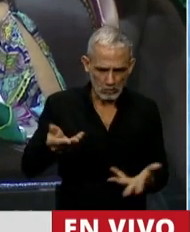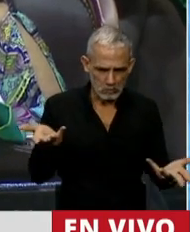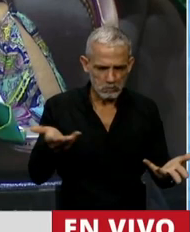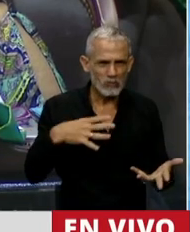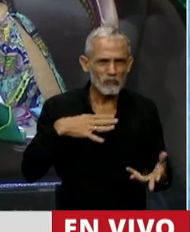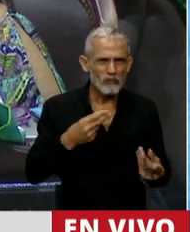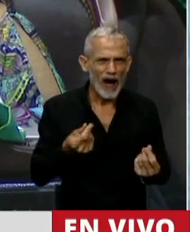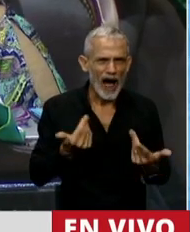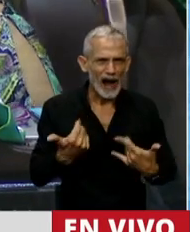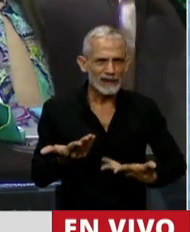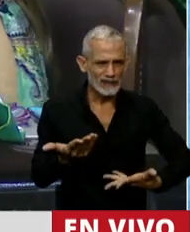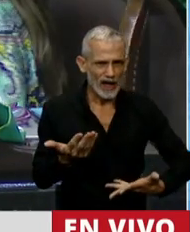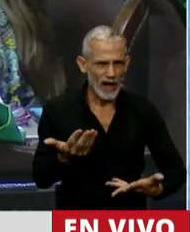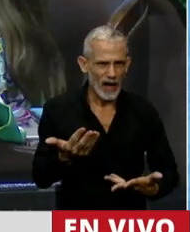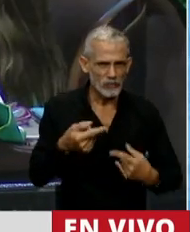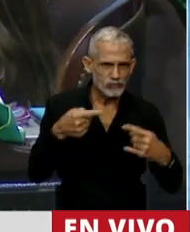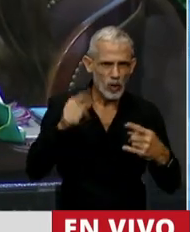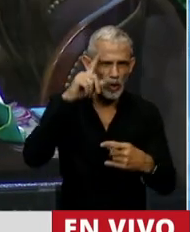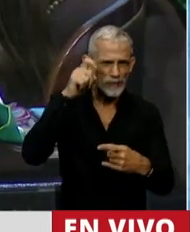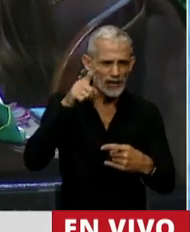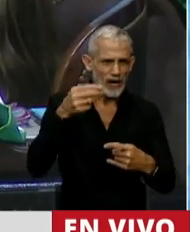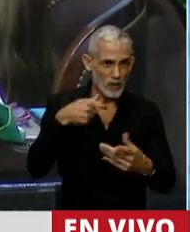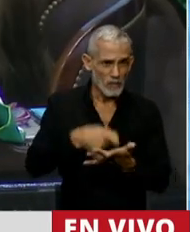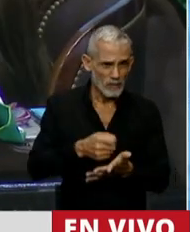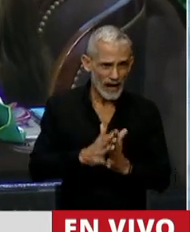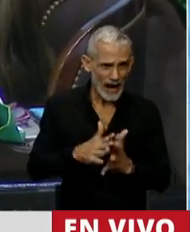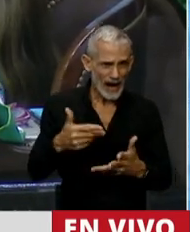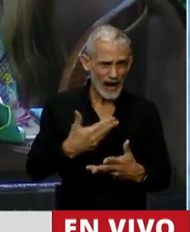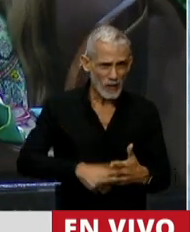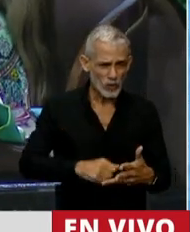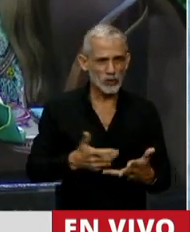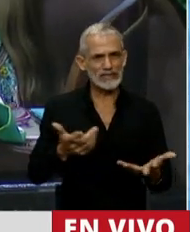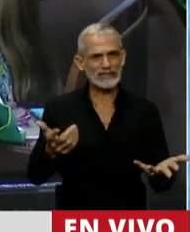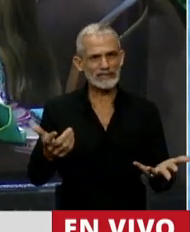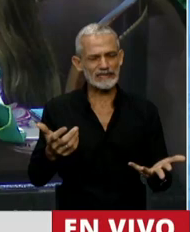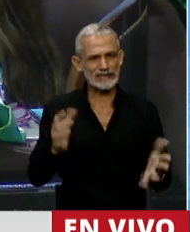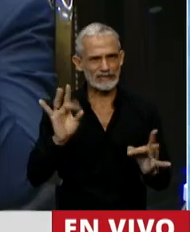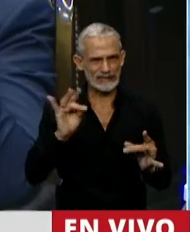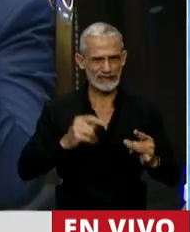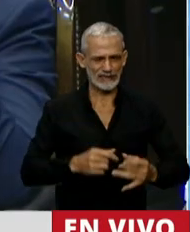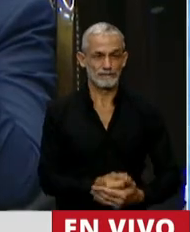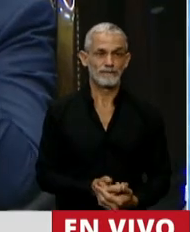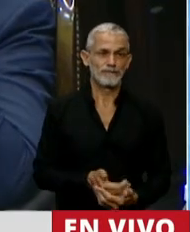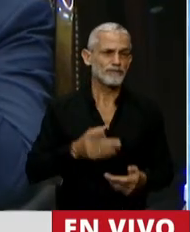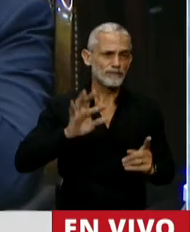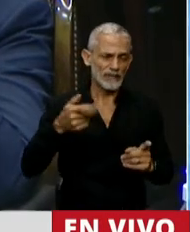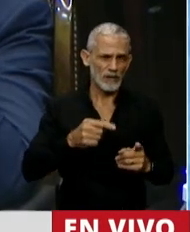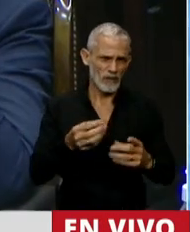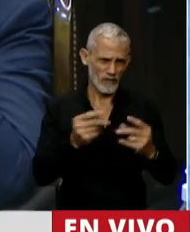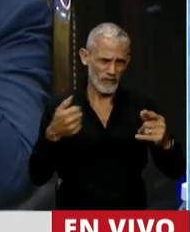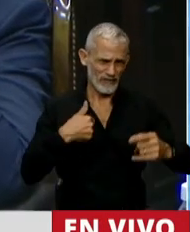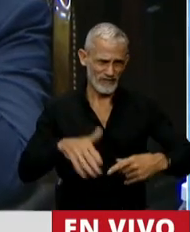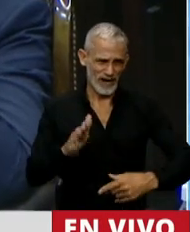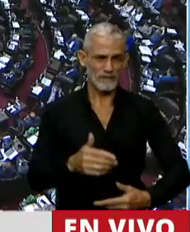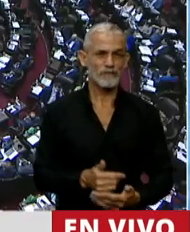diciendo que faltan insumos, señor presidente? Y en algo, para ir redondeando, en algo